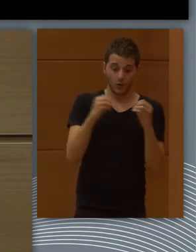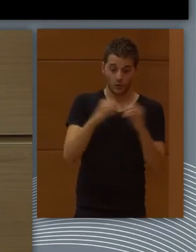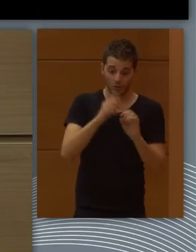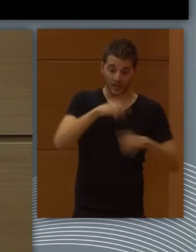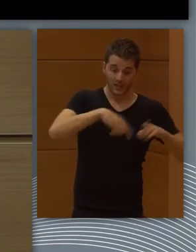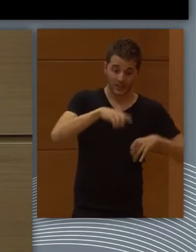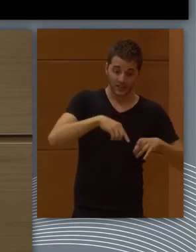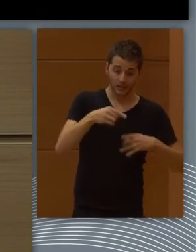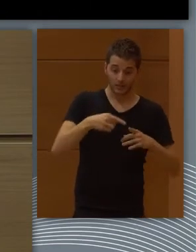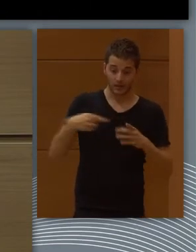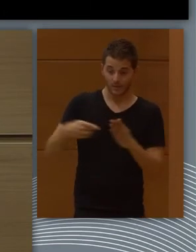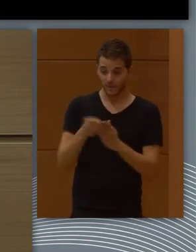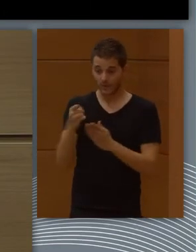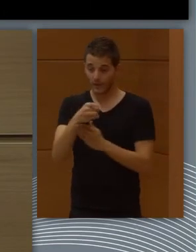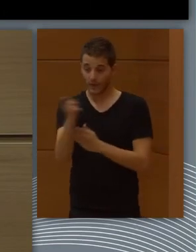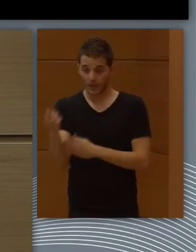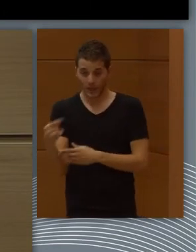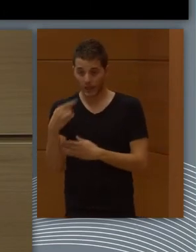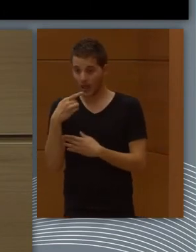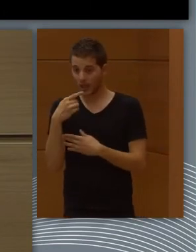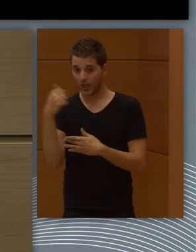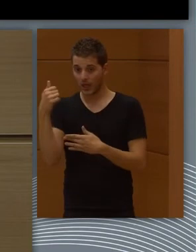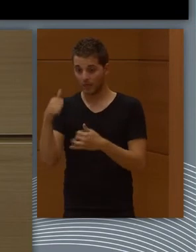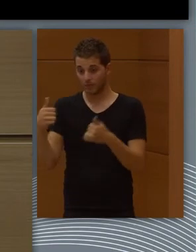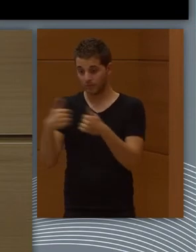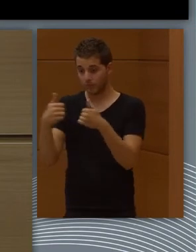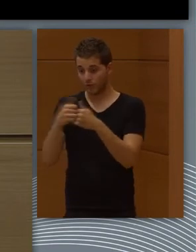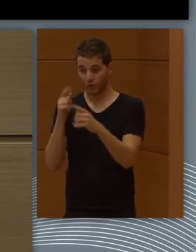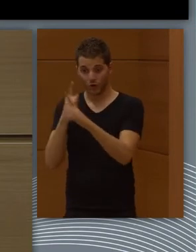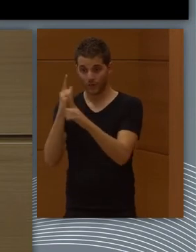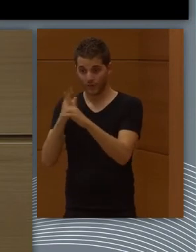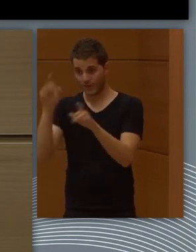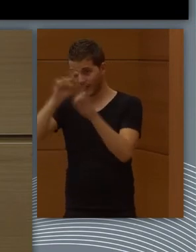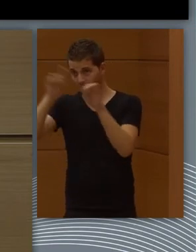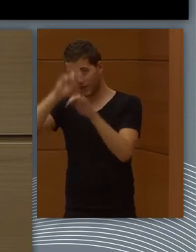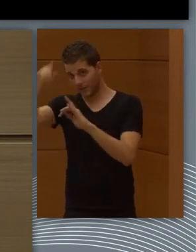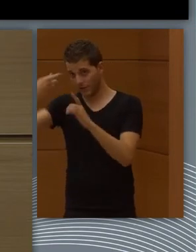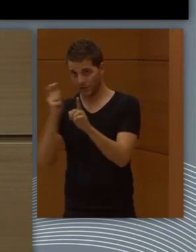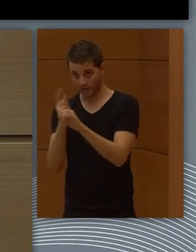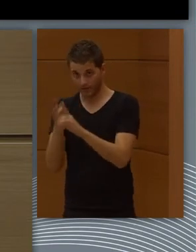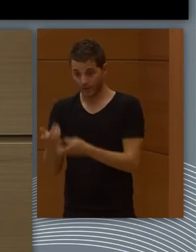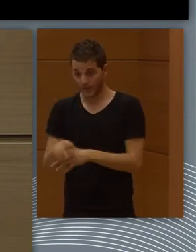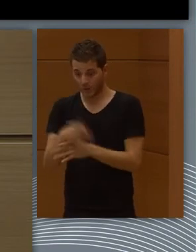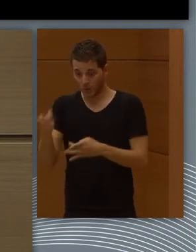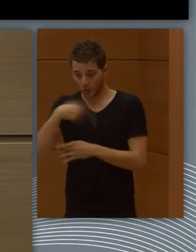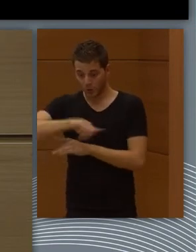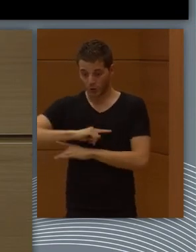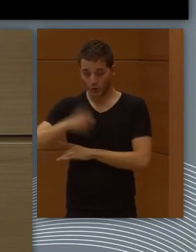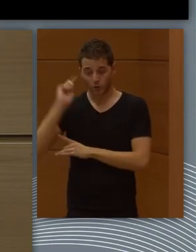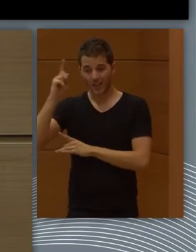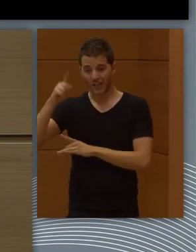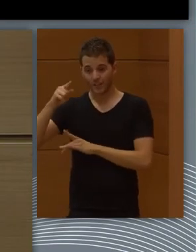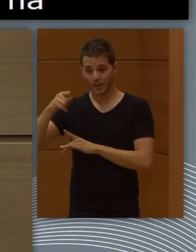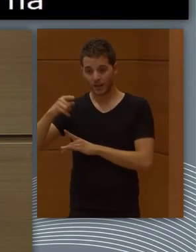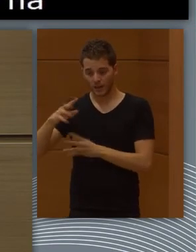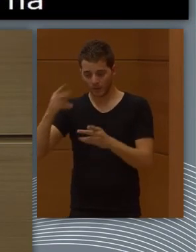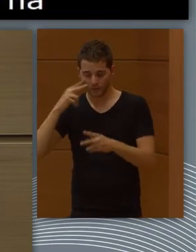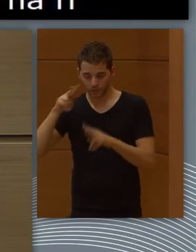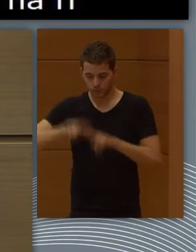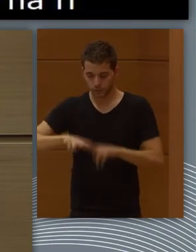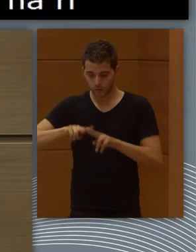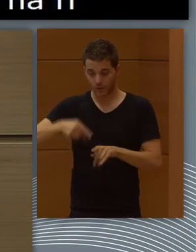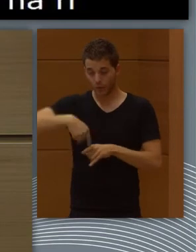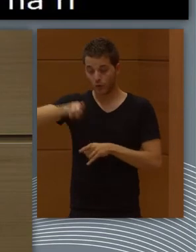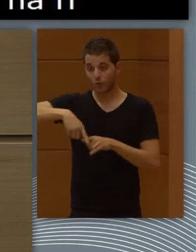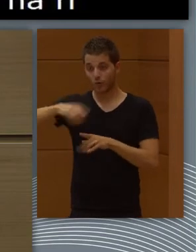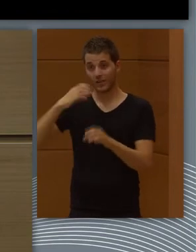con la competencia, te daría itinerarios con metro, te daría itinerarios a pie, y nosotros solo calculamos rutas en autobús, ¿vale? Con lo cual, en ese